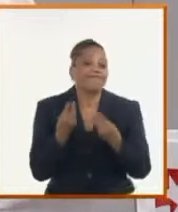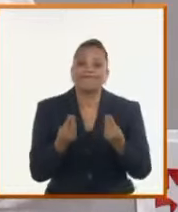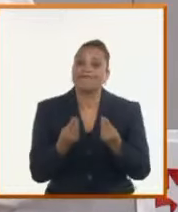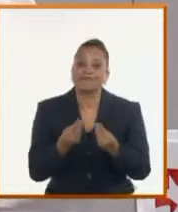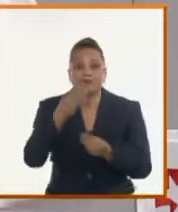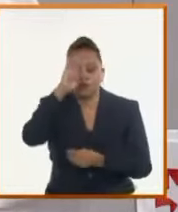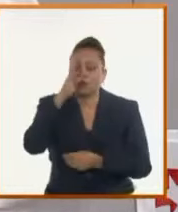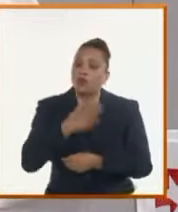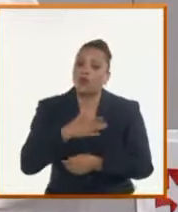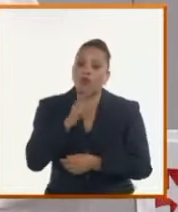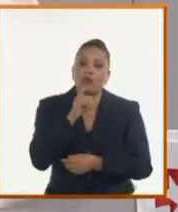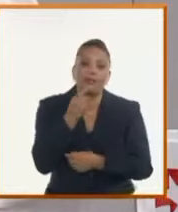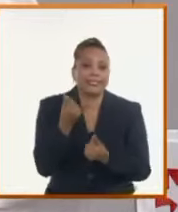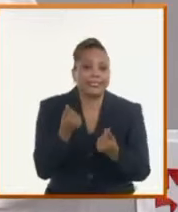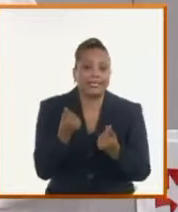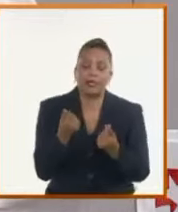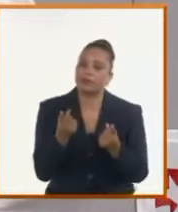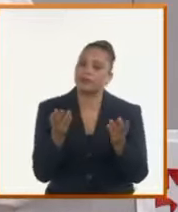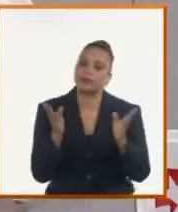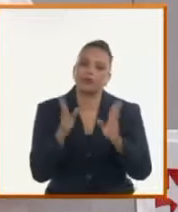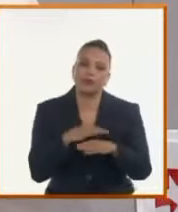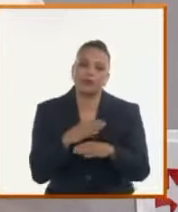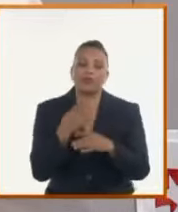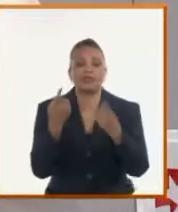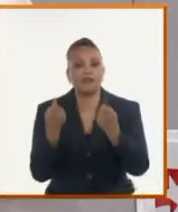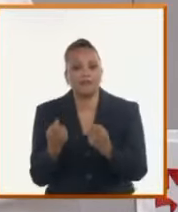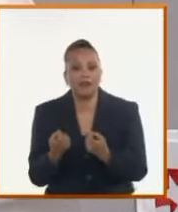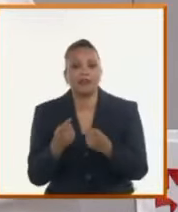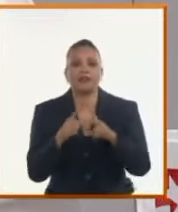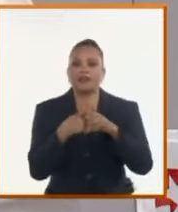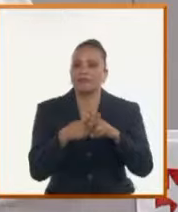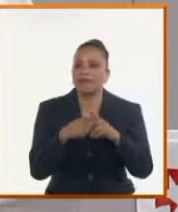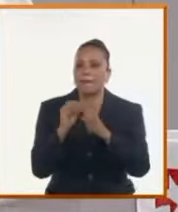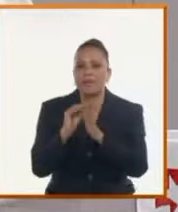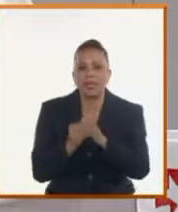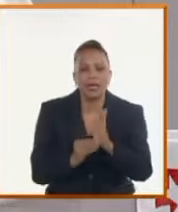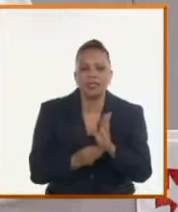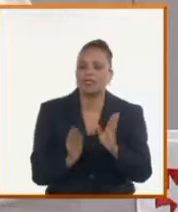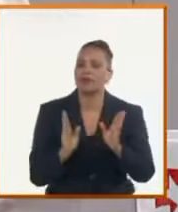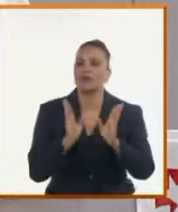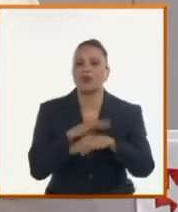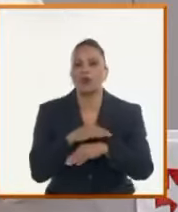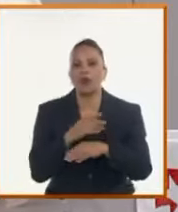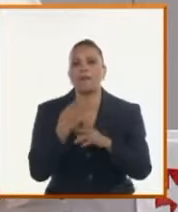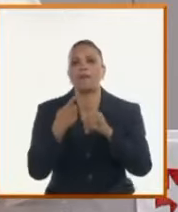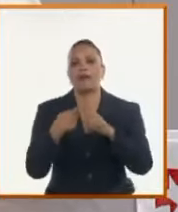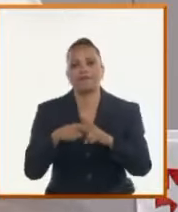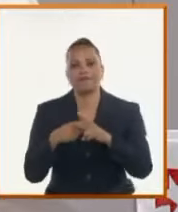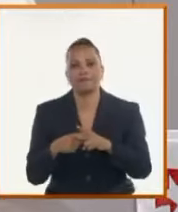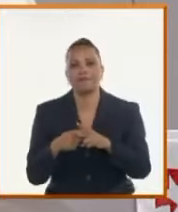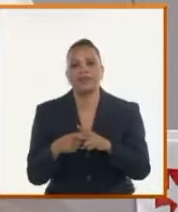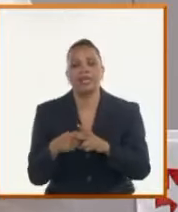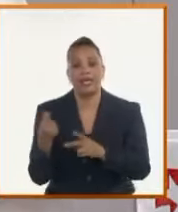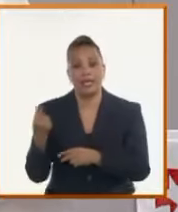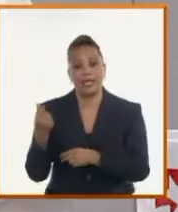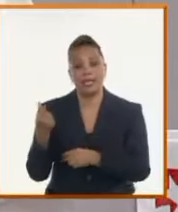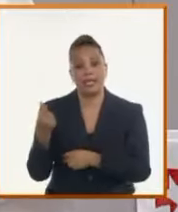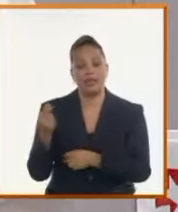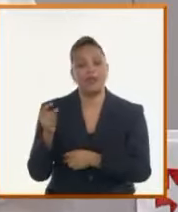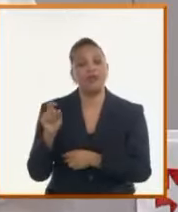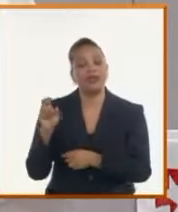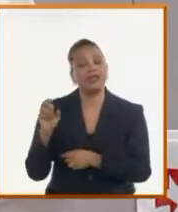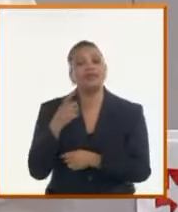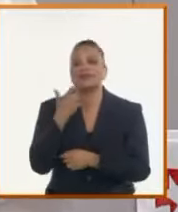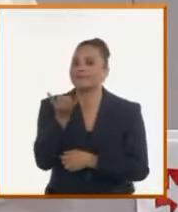país contar con el equipamiento para los recambio el financiamiento es un tema que realmente nos ha